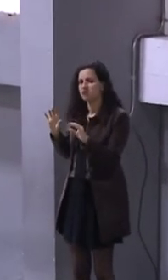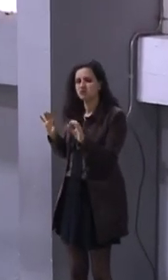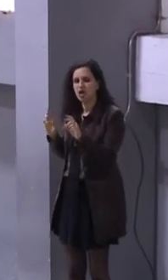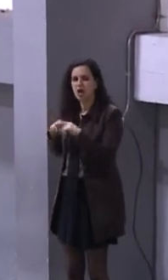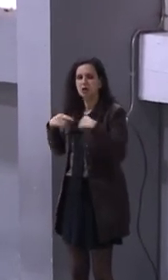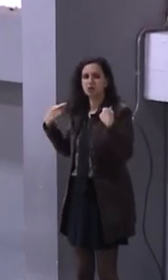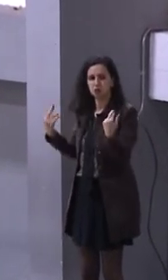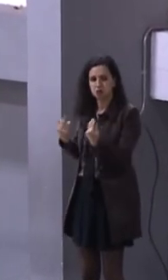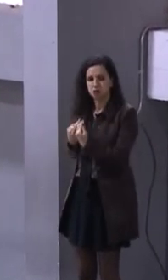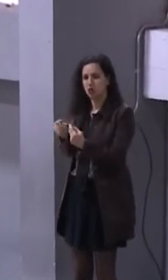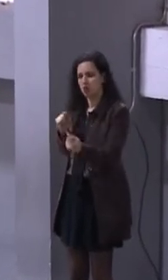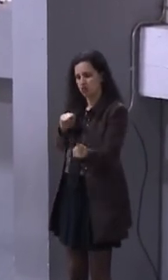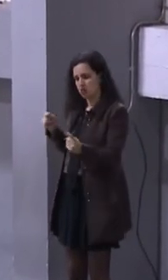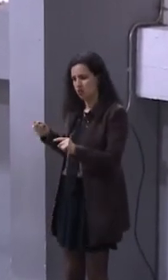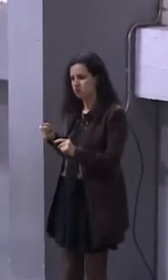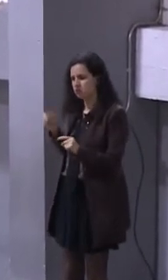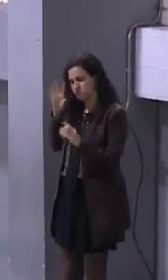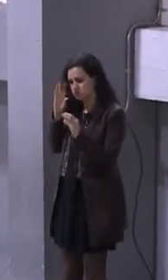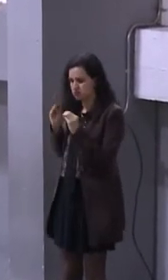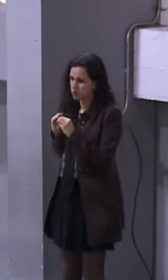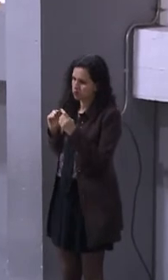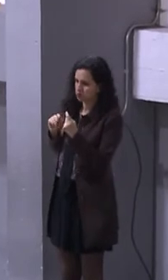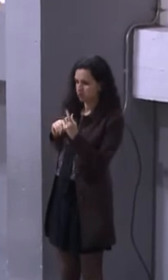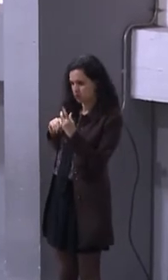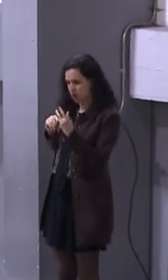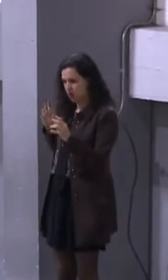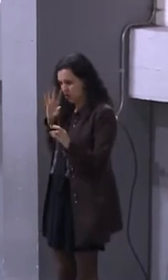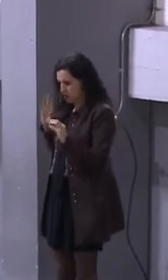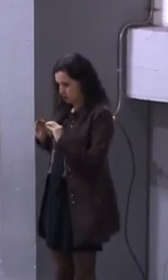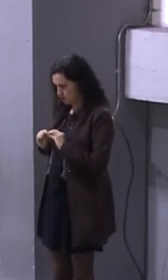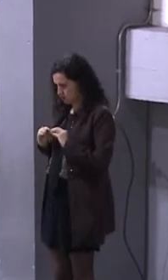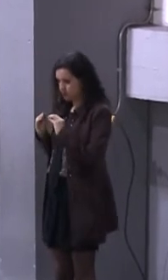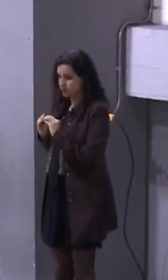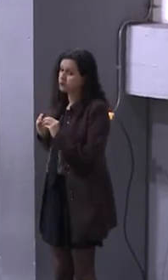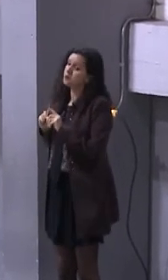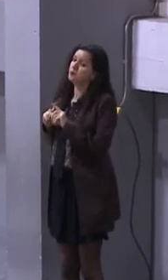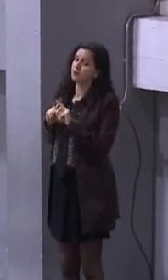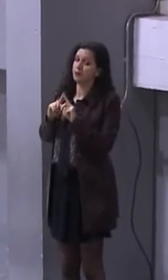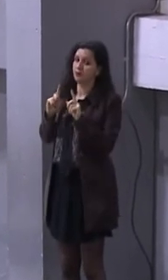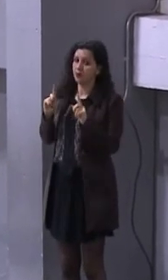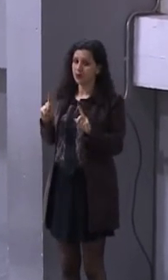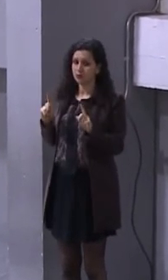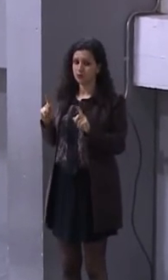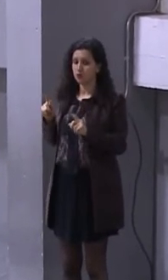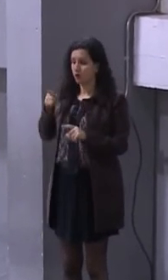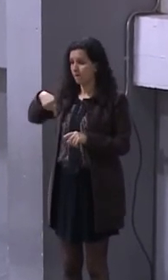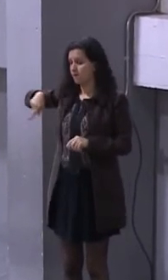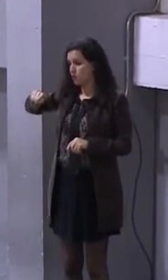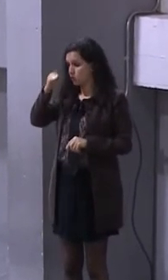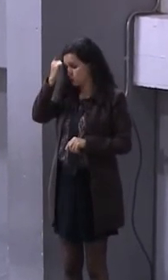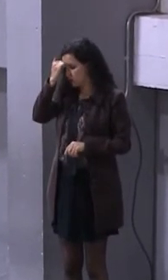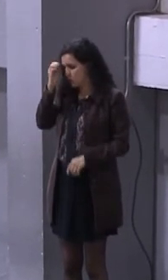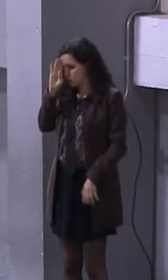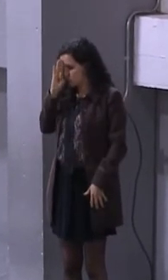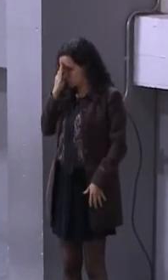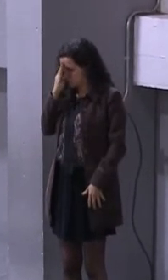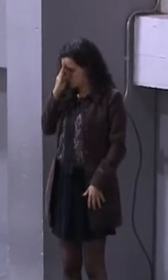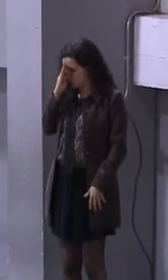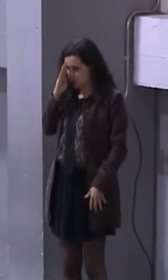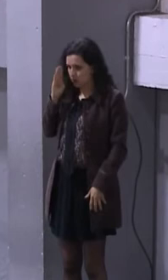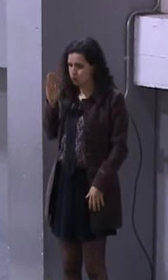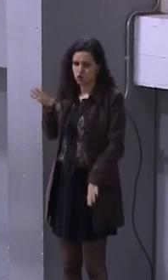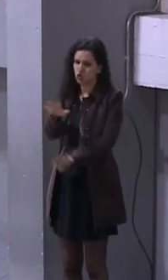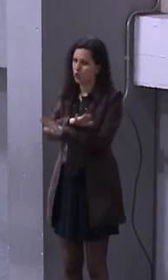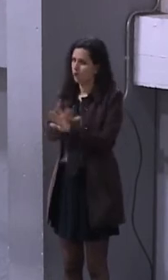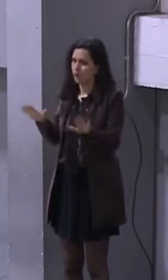los primeros 2, 3 puntos, pero pues a partir de una inquietud de ellos suspendieron la